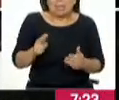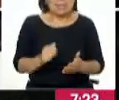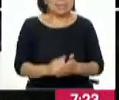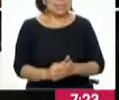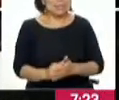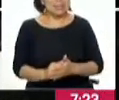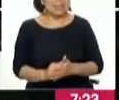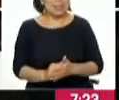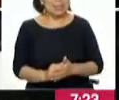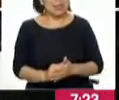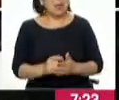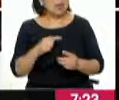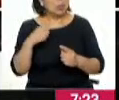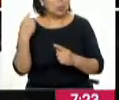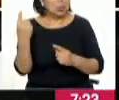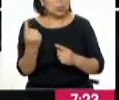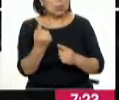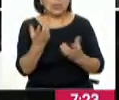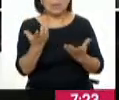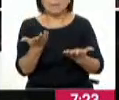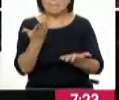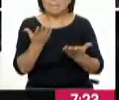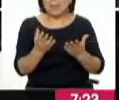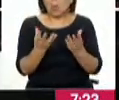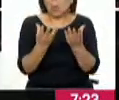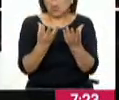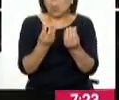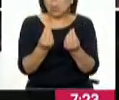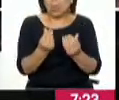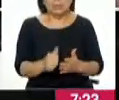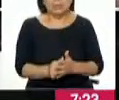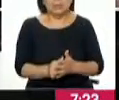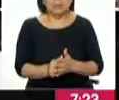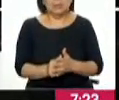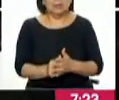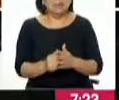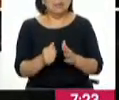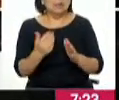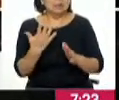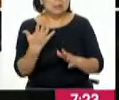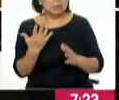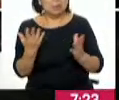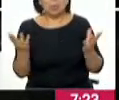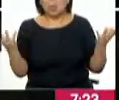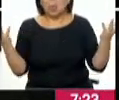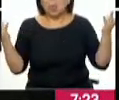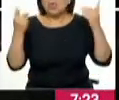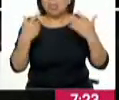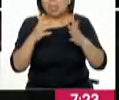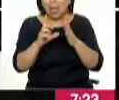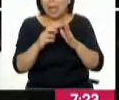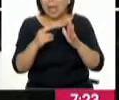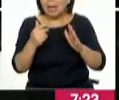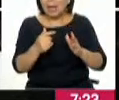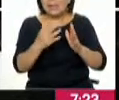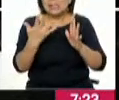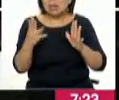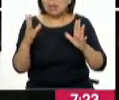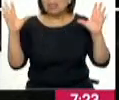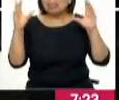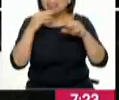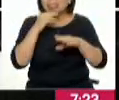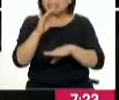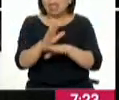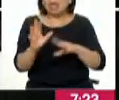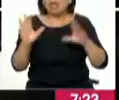congelarse. Ayer yo circulaba hacia mi casa a las 17 horas y ya estaba totalmente oscuro en la zona norte de la capital.